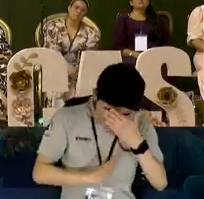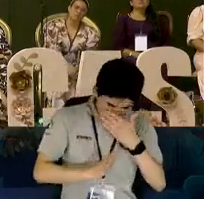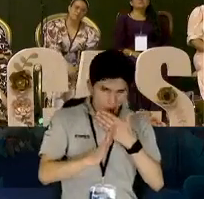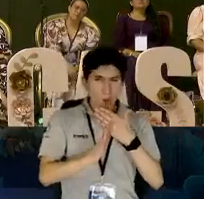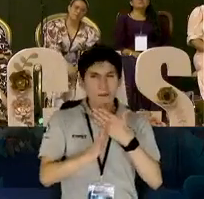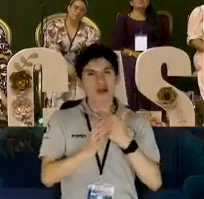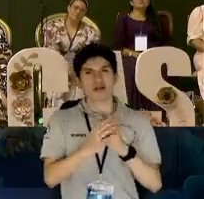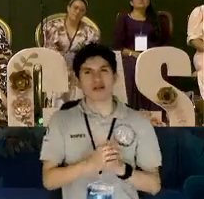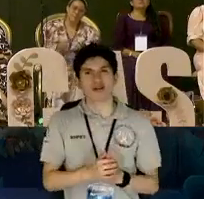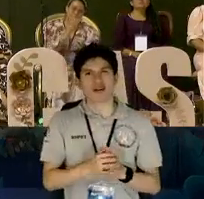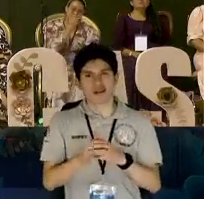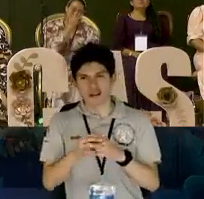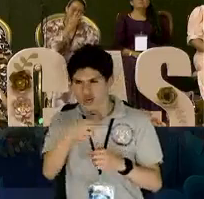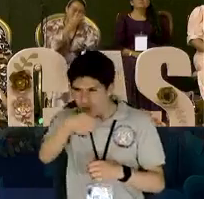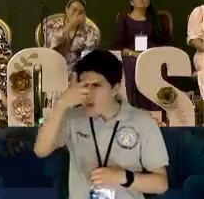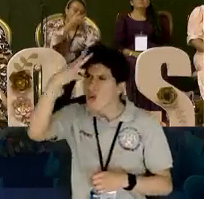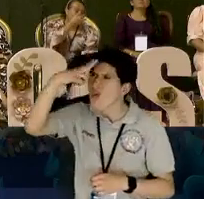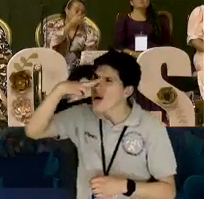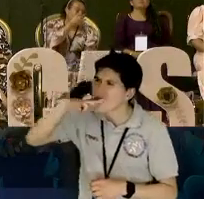como hijo de Dios.